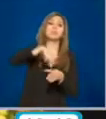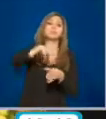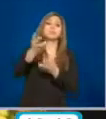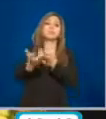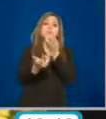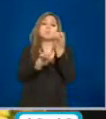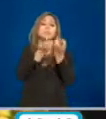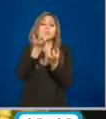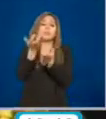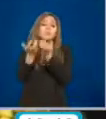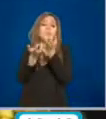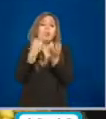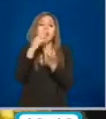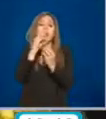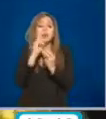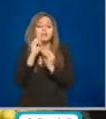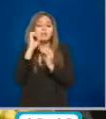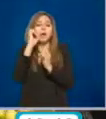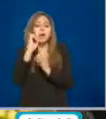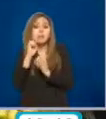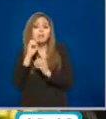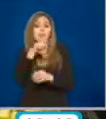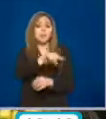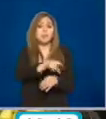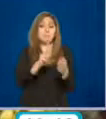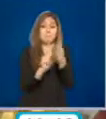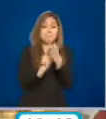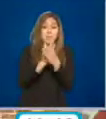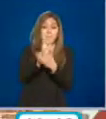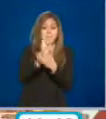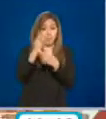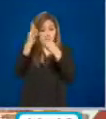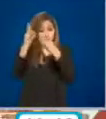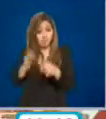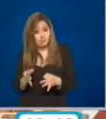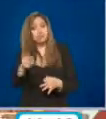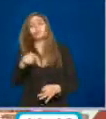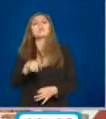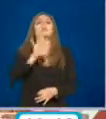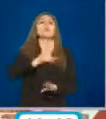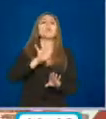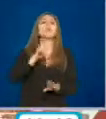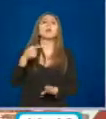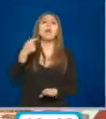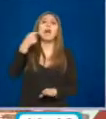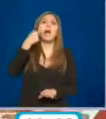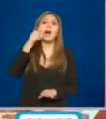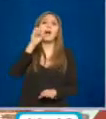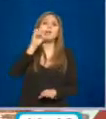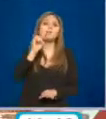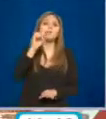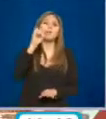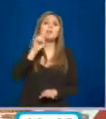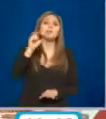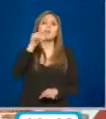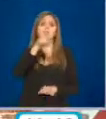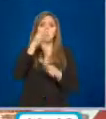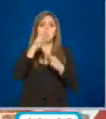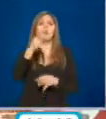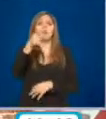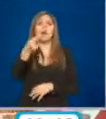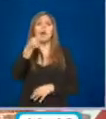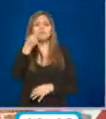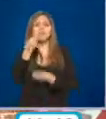crocante. Señora, la consistencia de una verdura bien blanqueada es crocante. Sí. No debe de deshacerse en la boca.